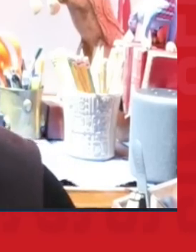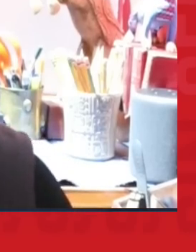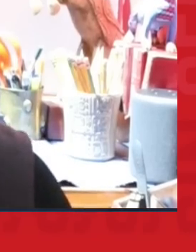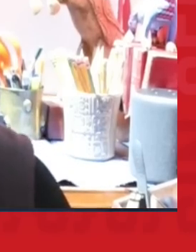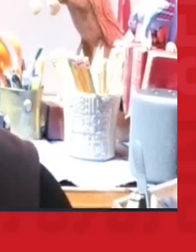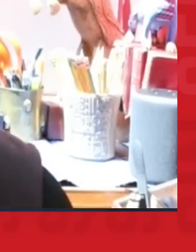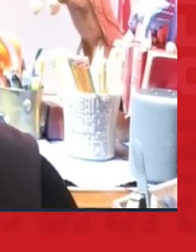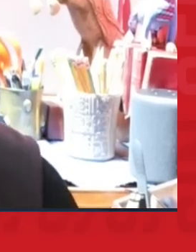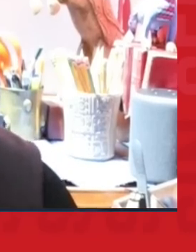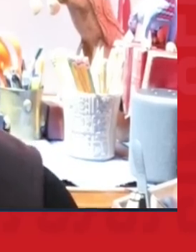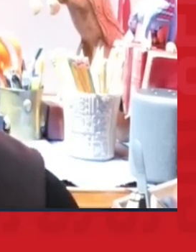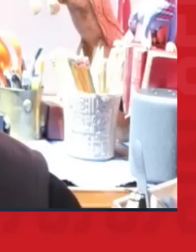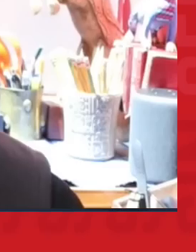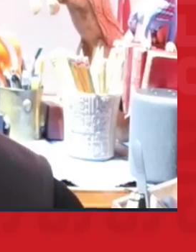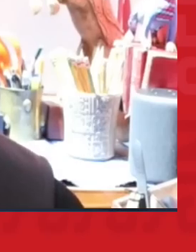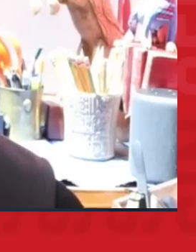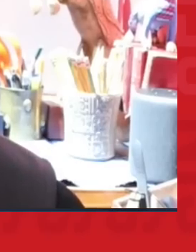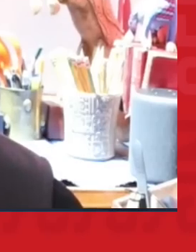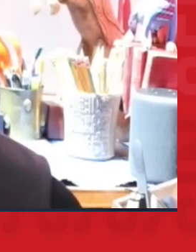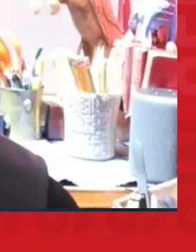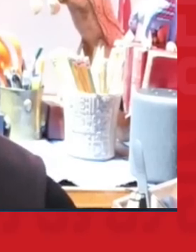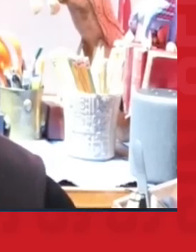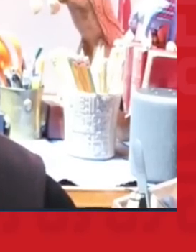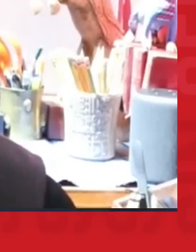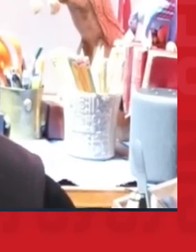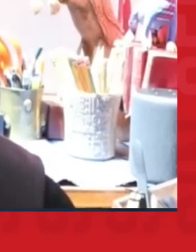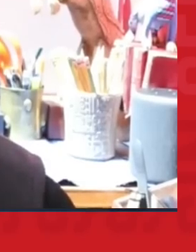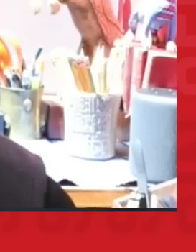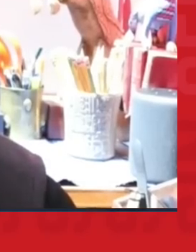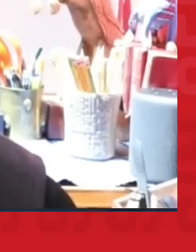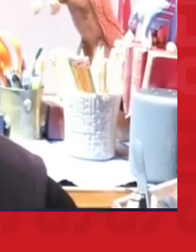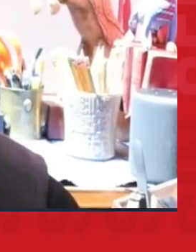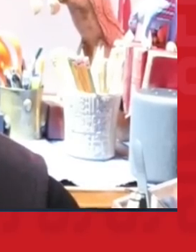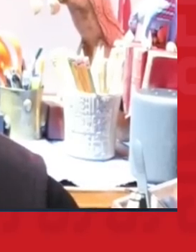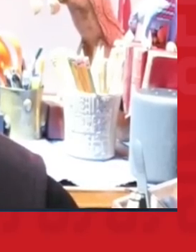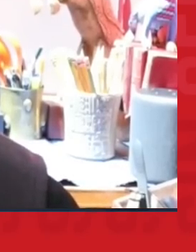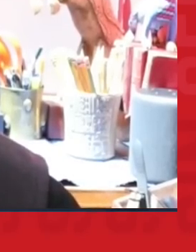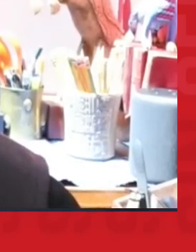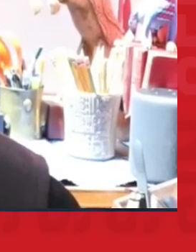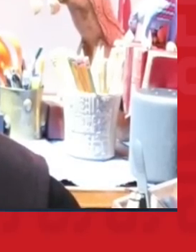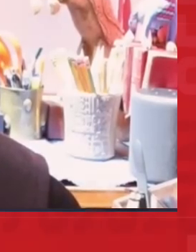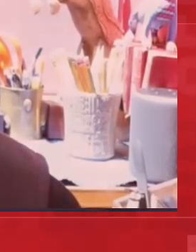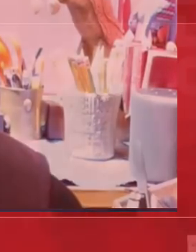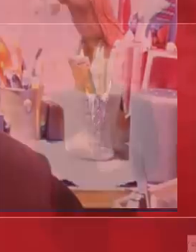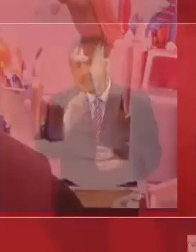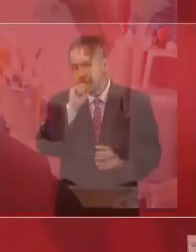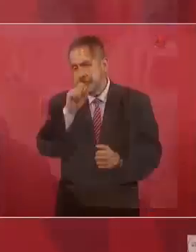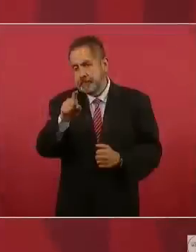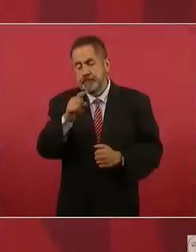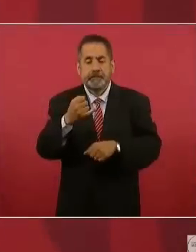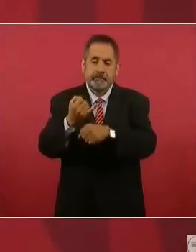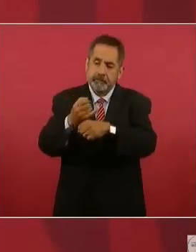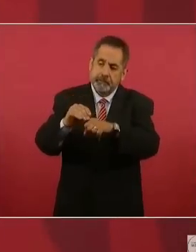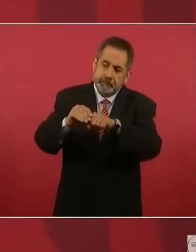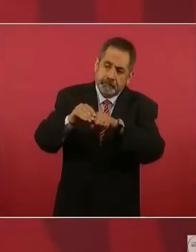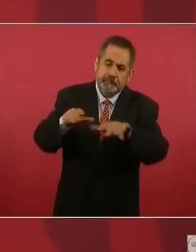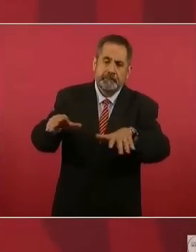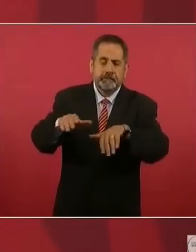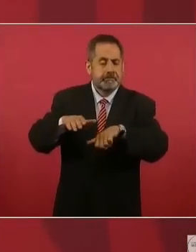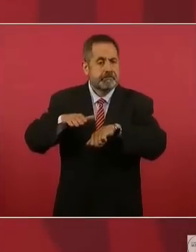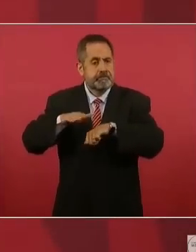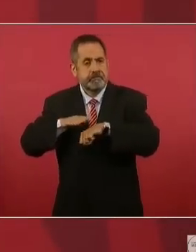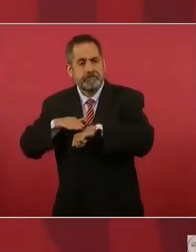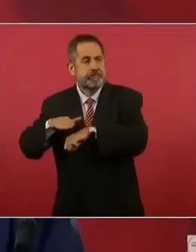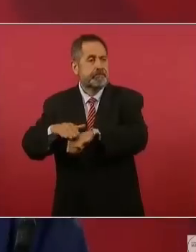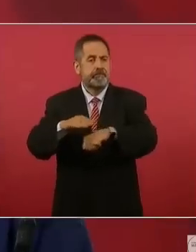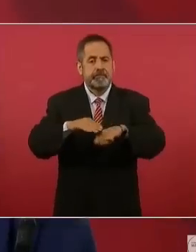el presidente dijo que Carmen Aristegui estaba evolucionando, yo lo entendí así, porque Carmen Aristegui, en lugar